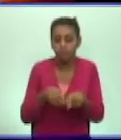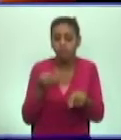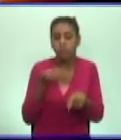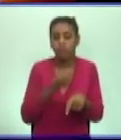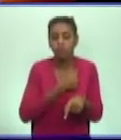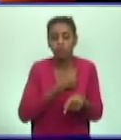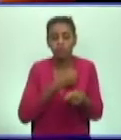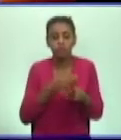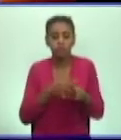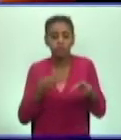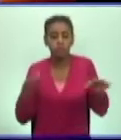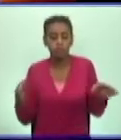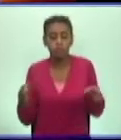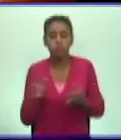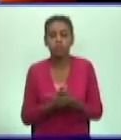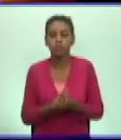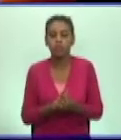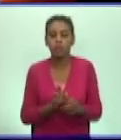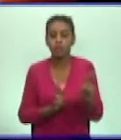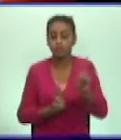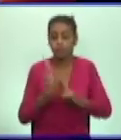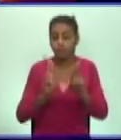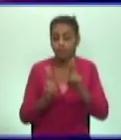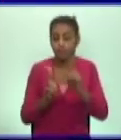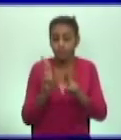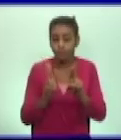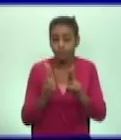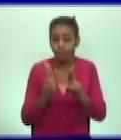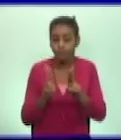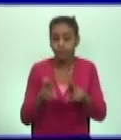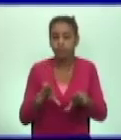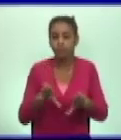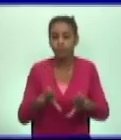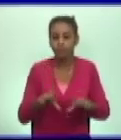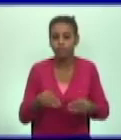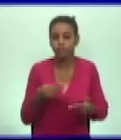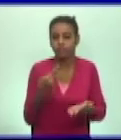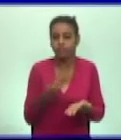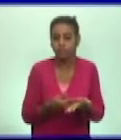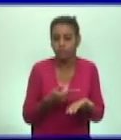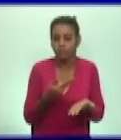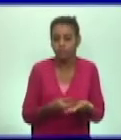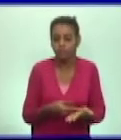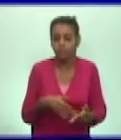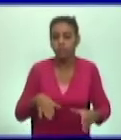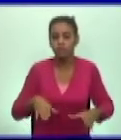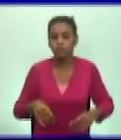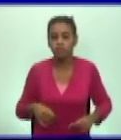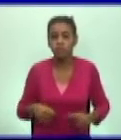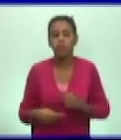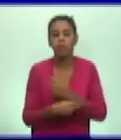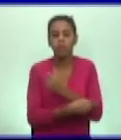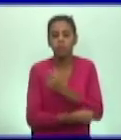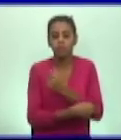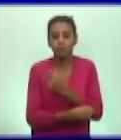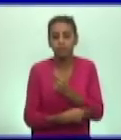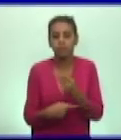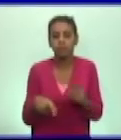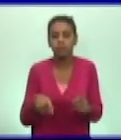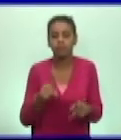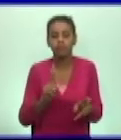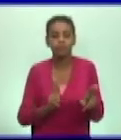unidos. Pero estos acuerdos que ustedes ven en pantalla y que se adoptaron allí, y que los países que participaron en esa cumbre estuvieron de